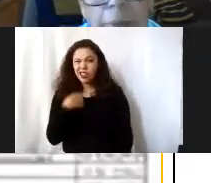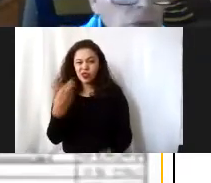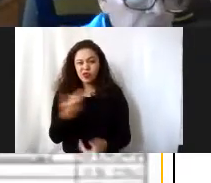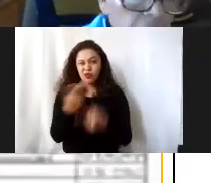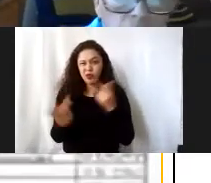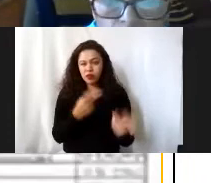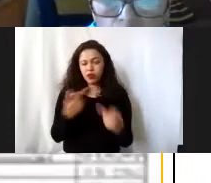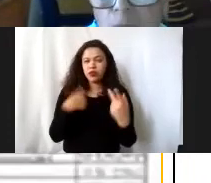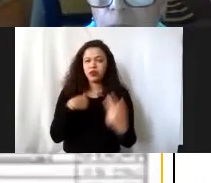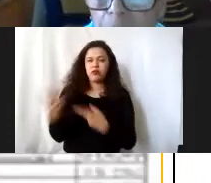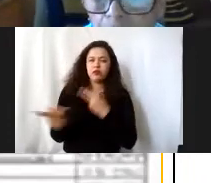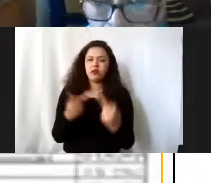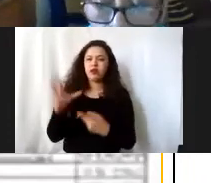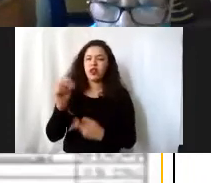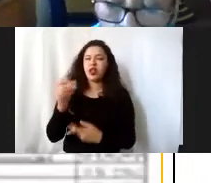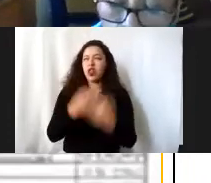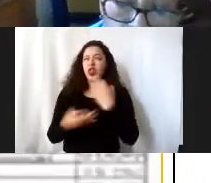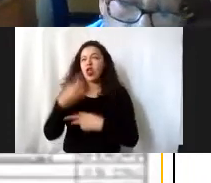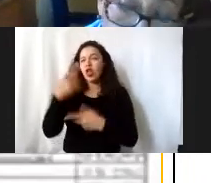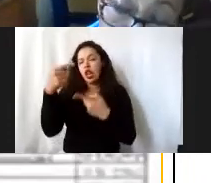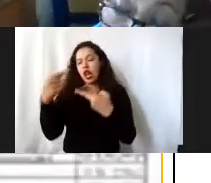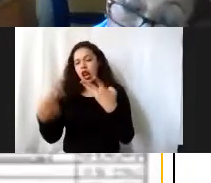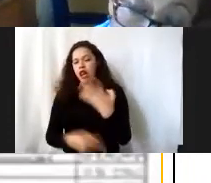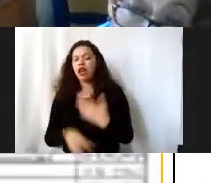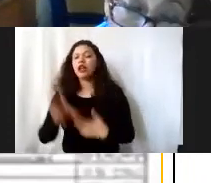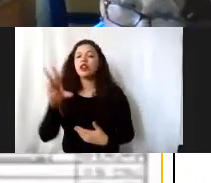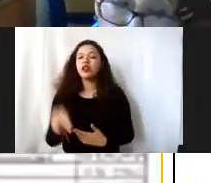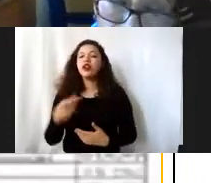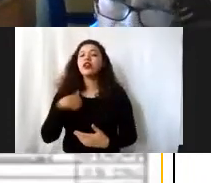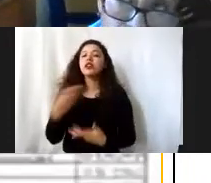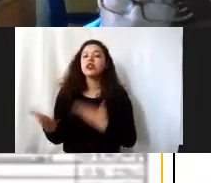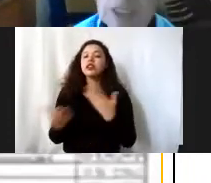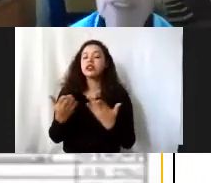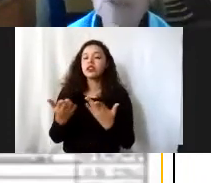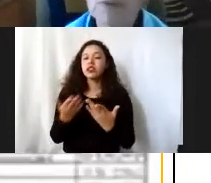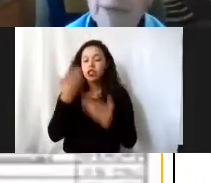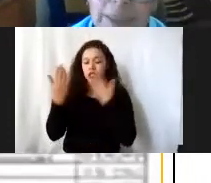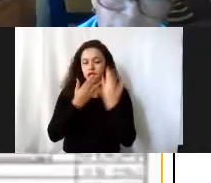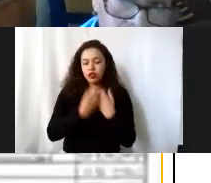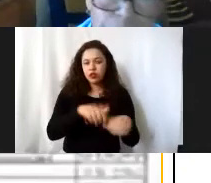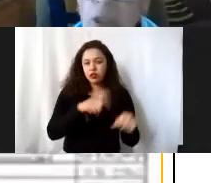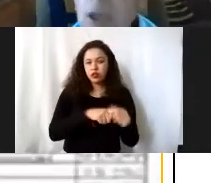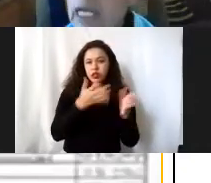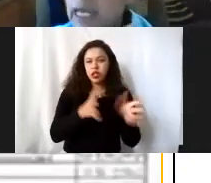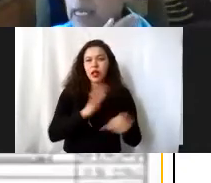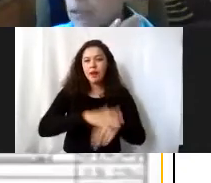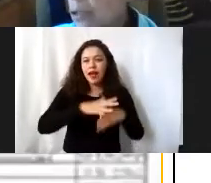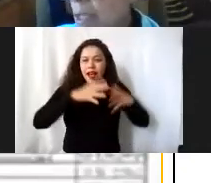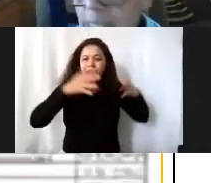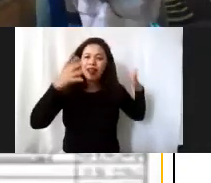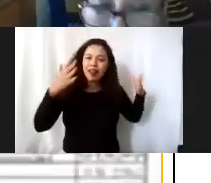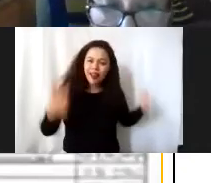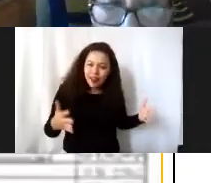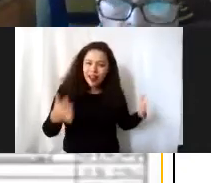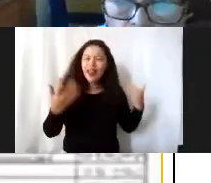a preguntar todo, porque decíamos, no es como el estudio social es como más amplio, donde